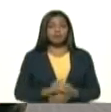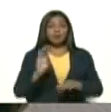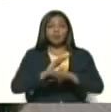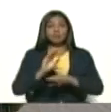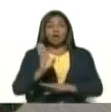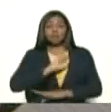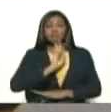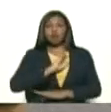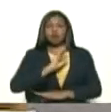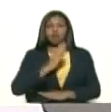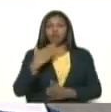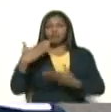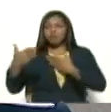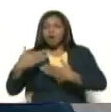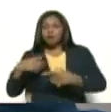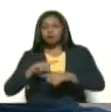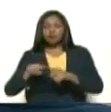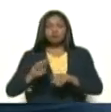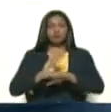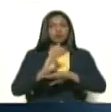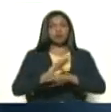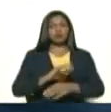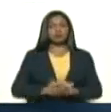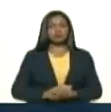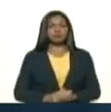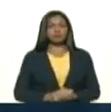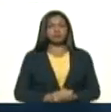de entrecuidarnos, como decía Simón Rodríguez,